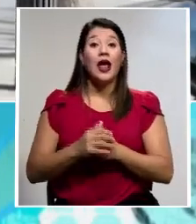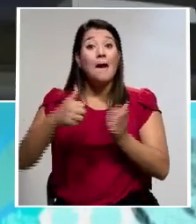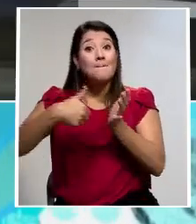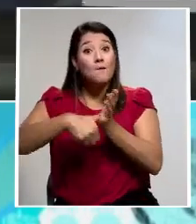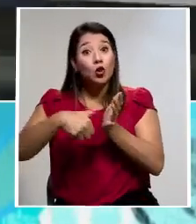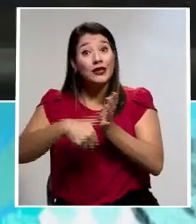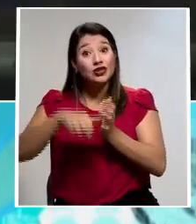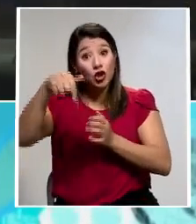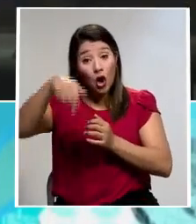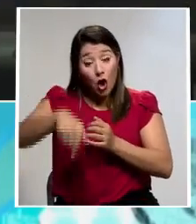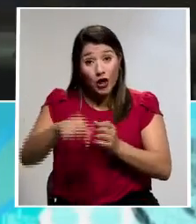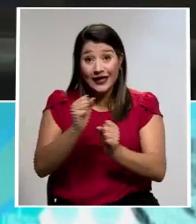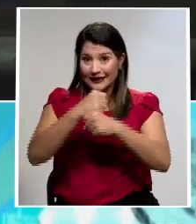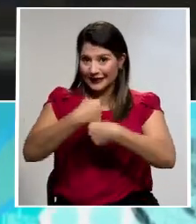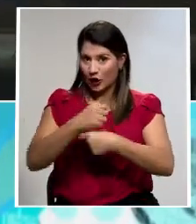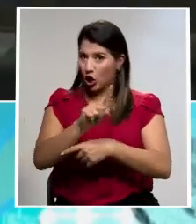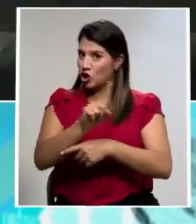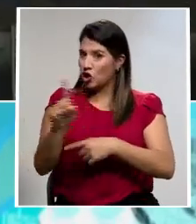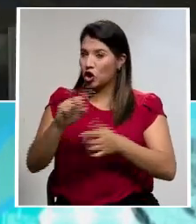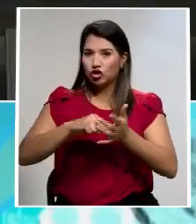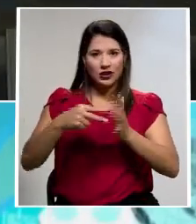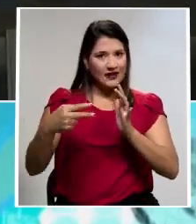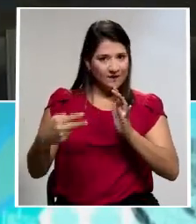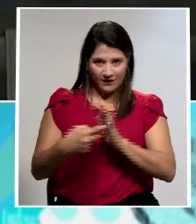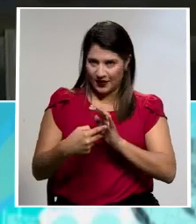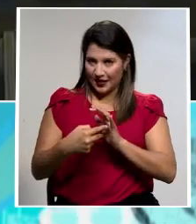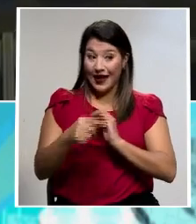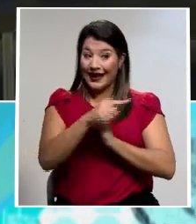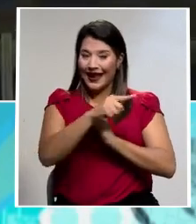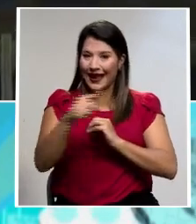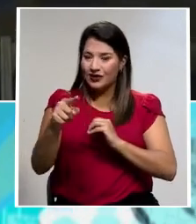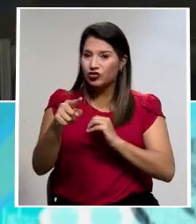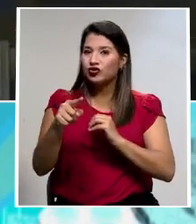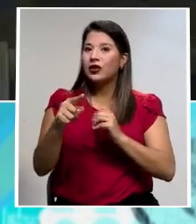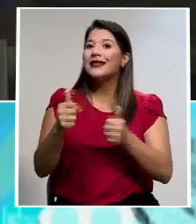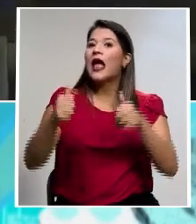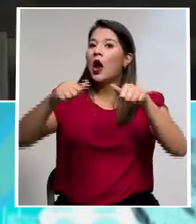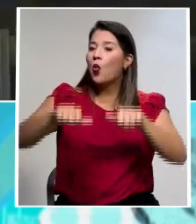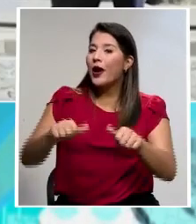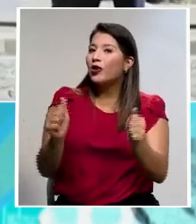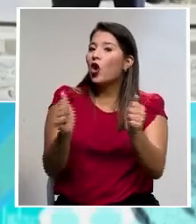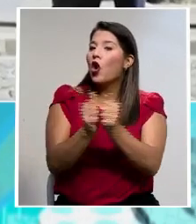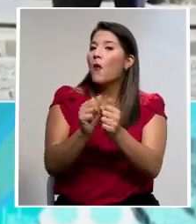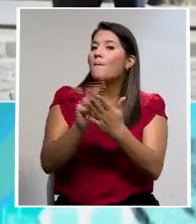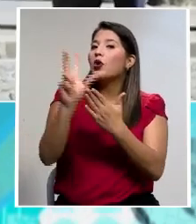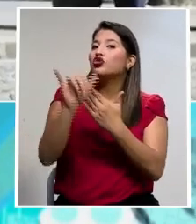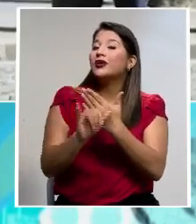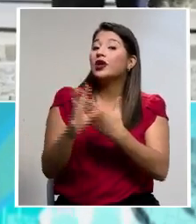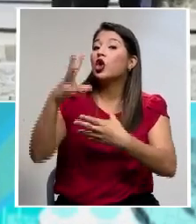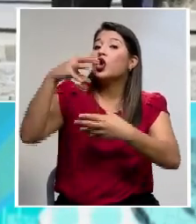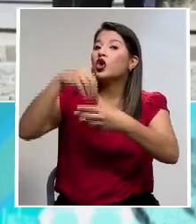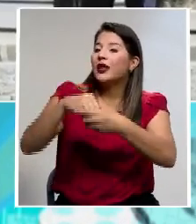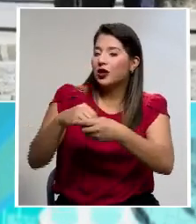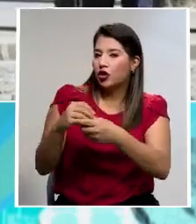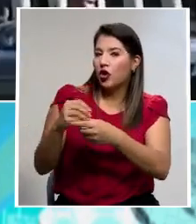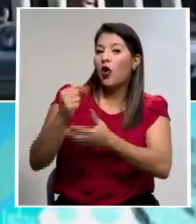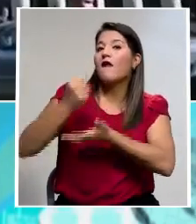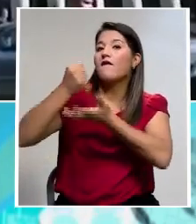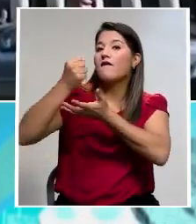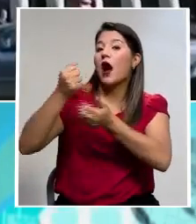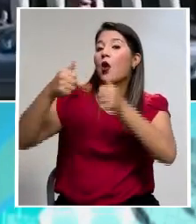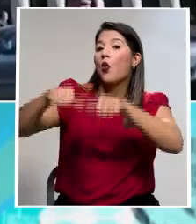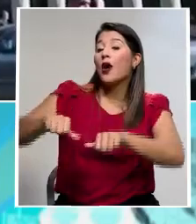no significa que van a estar apoyando el resto de la agenda que tiene que ver con el Fondo Monetario Internacional.